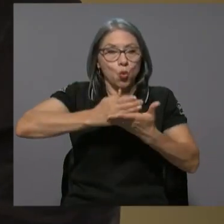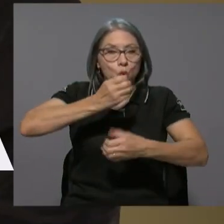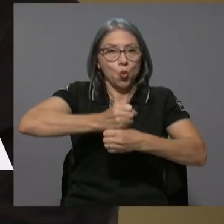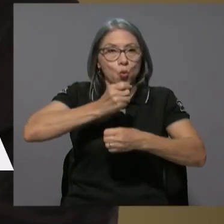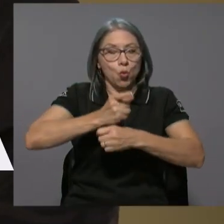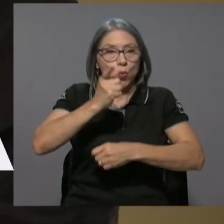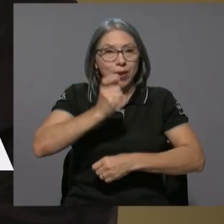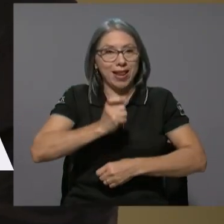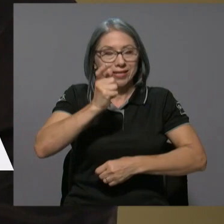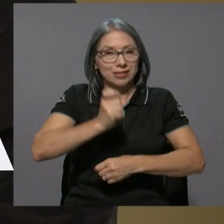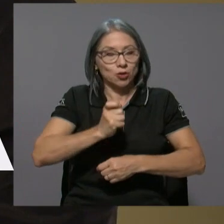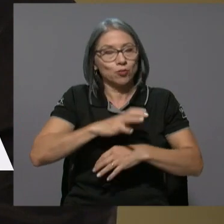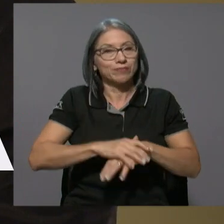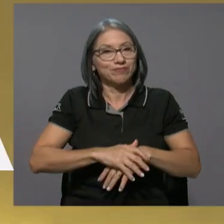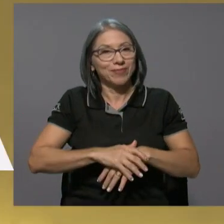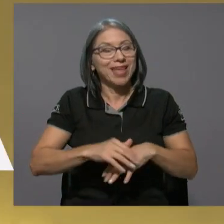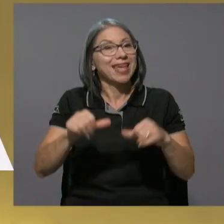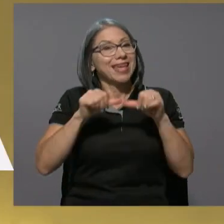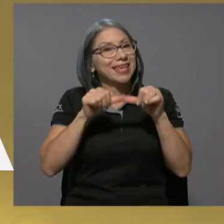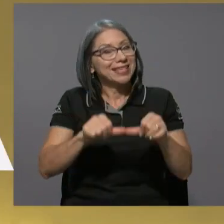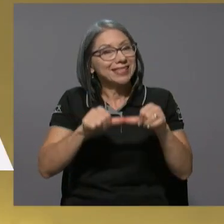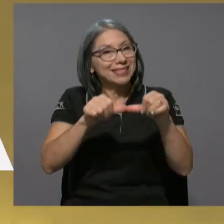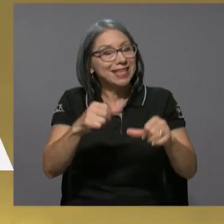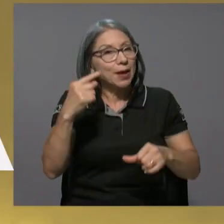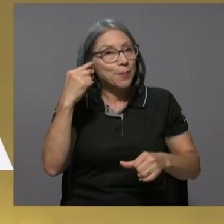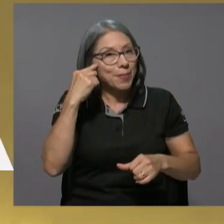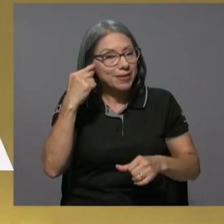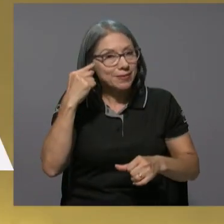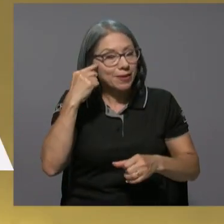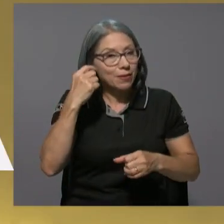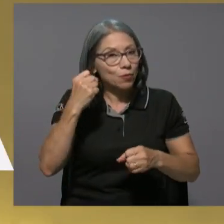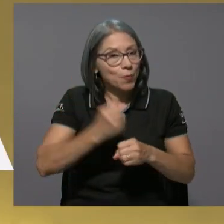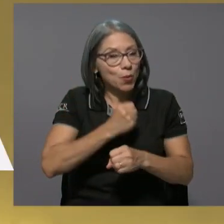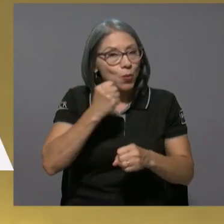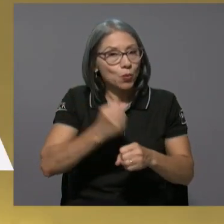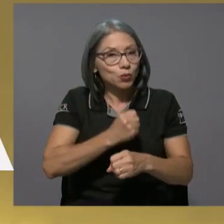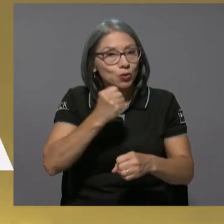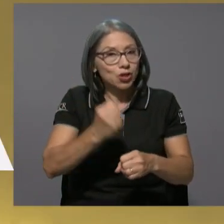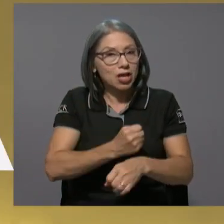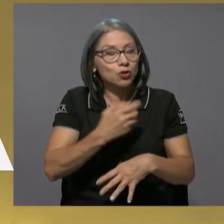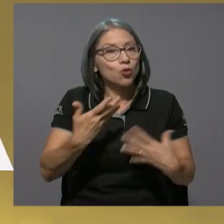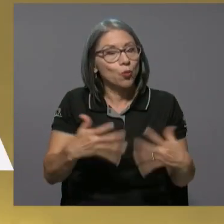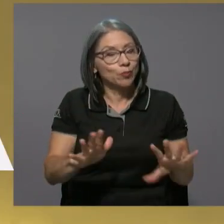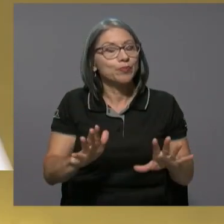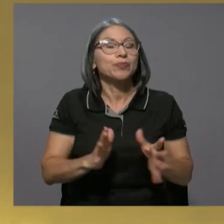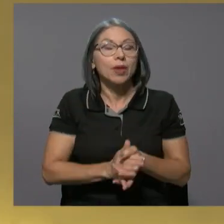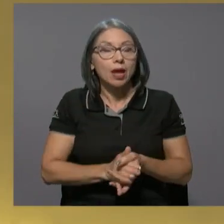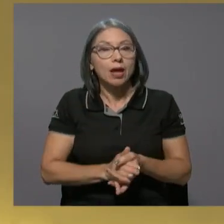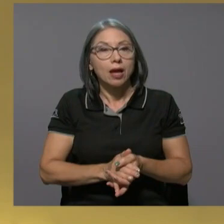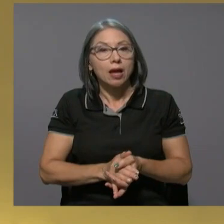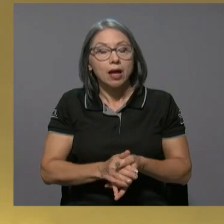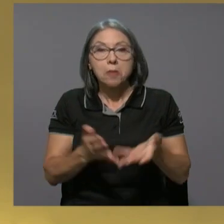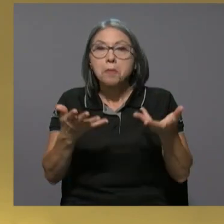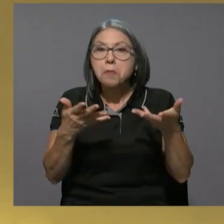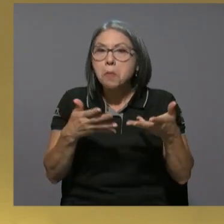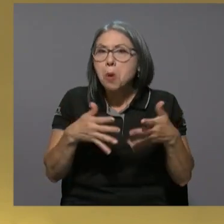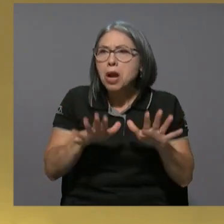y sigue pensando y produciendo. Por ahí en